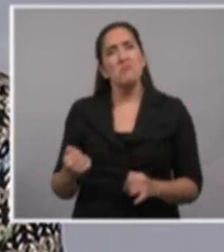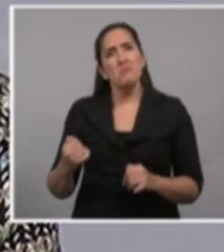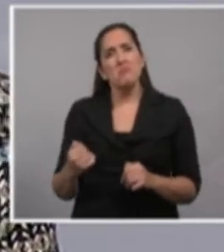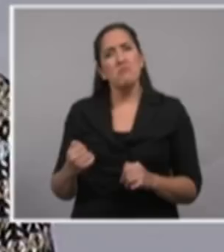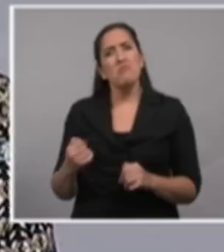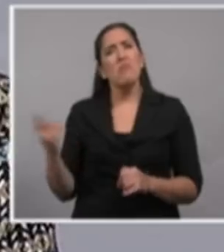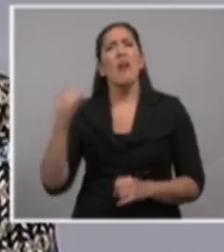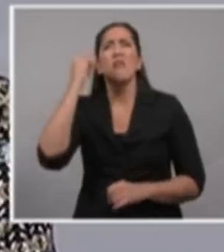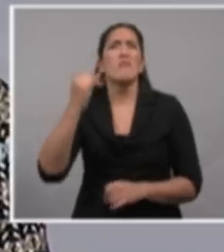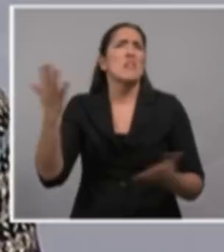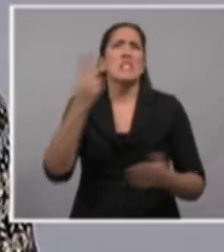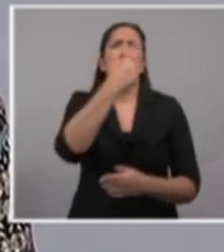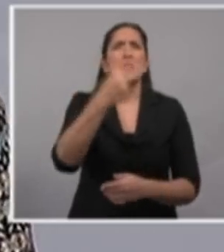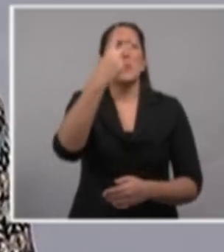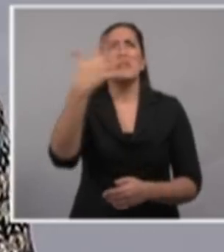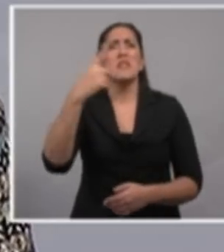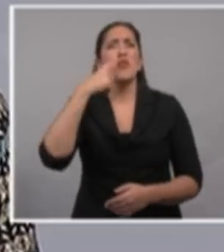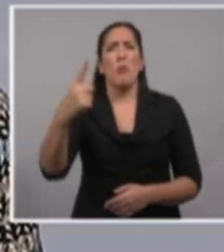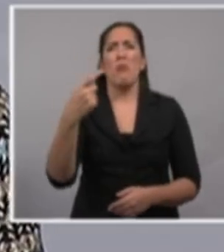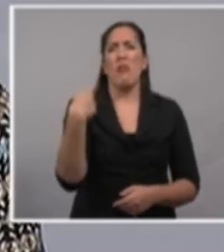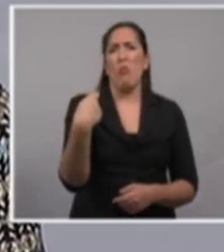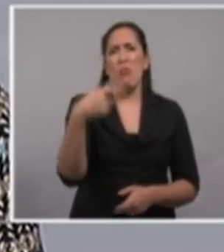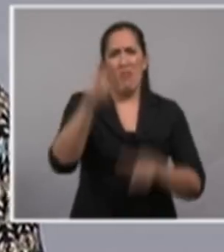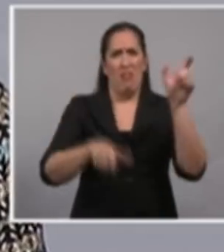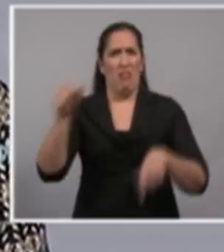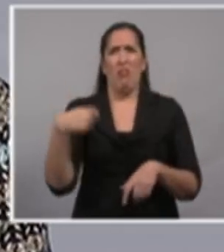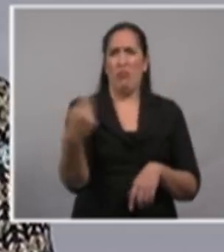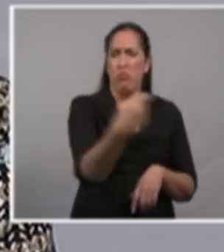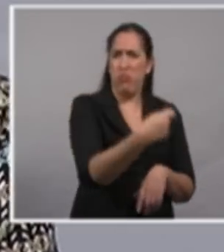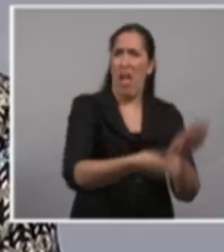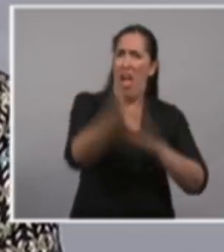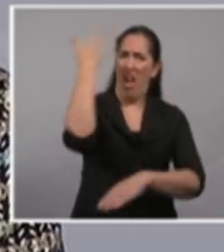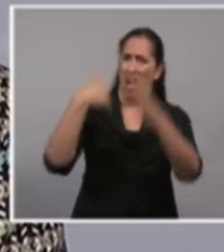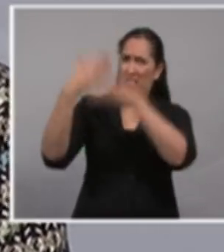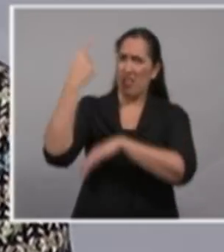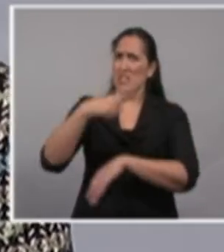de los 125.000 jubilados que había